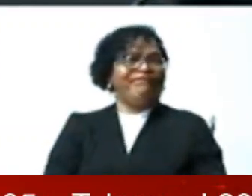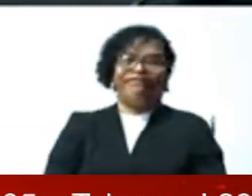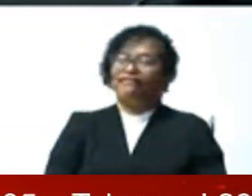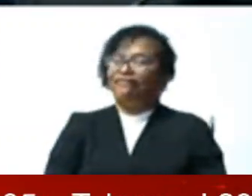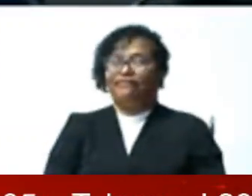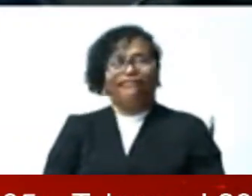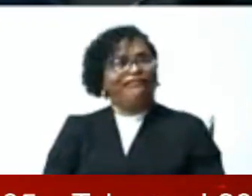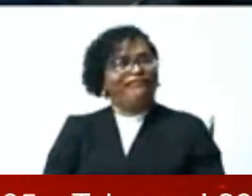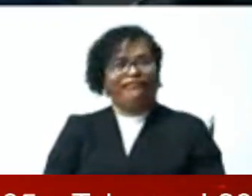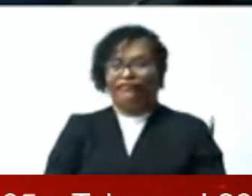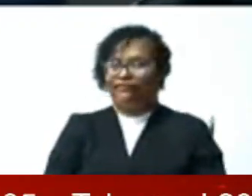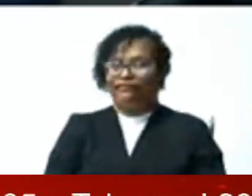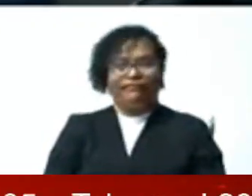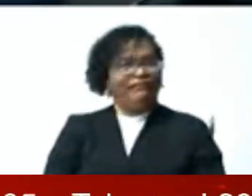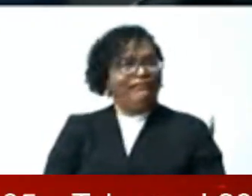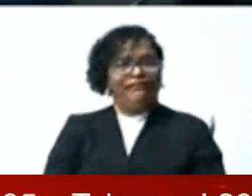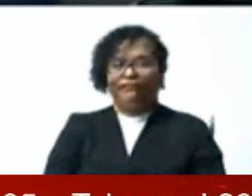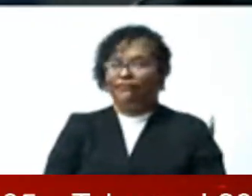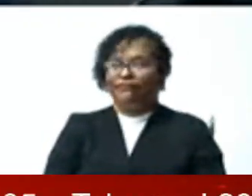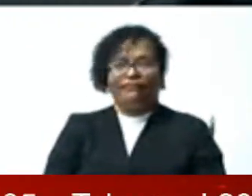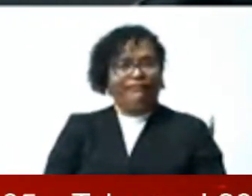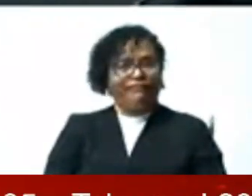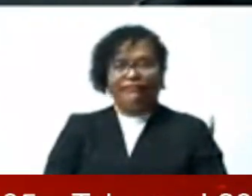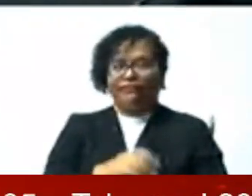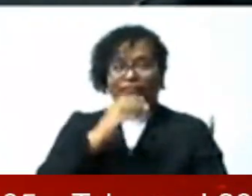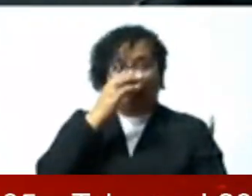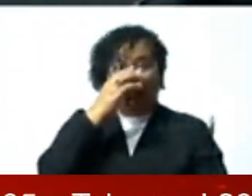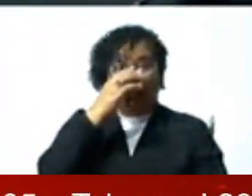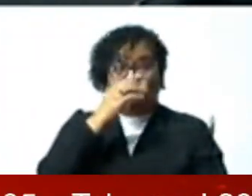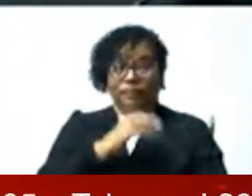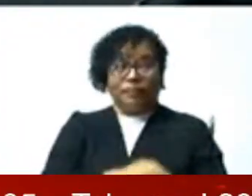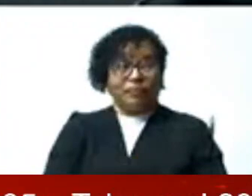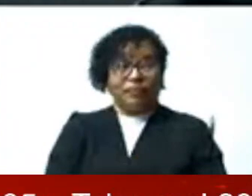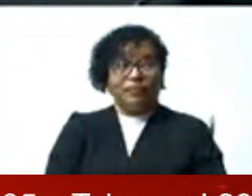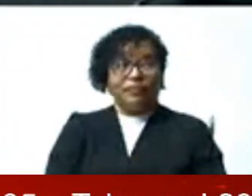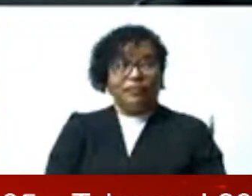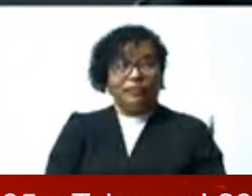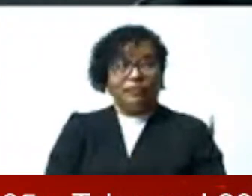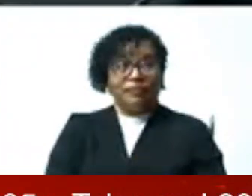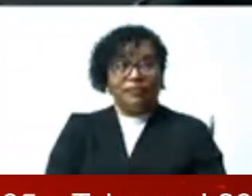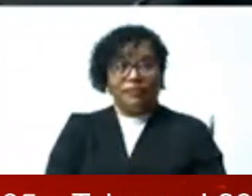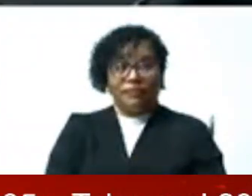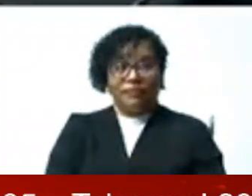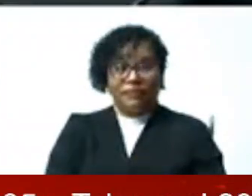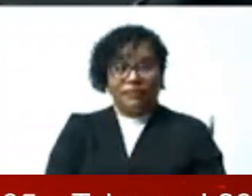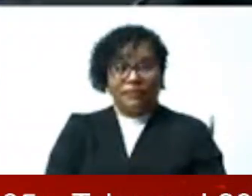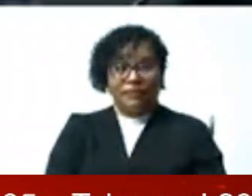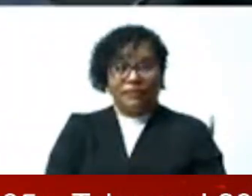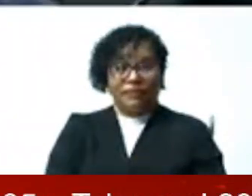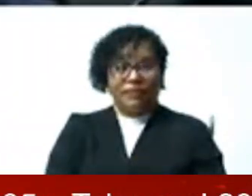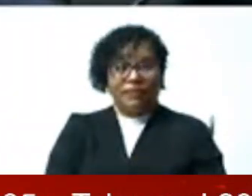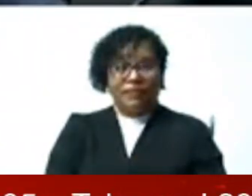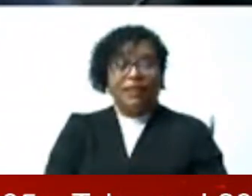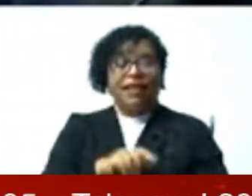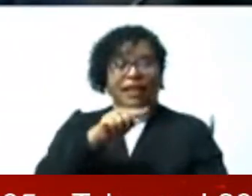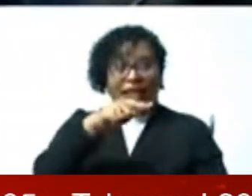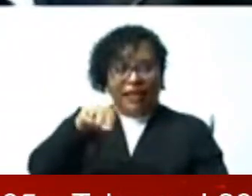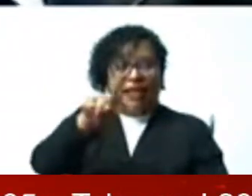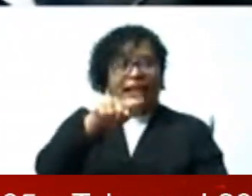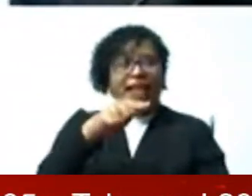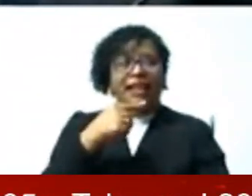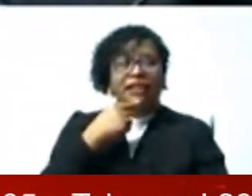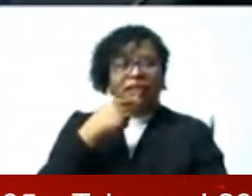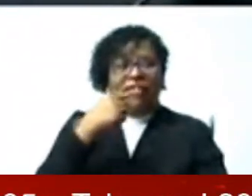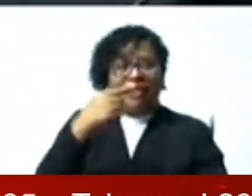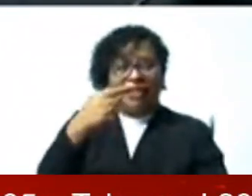es porque nosotros dejamos un país estable y con una generación que estos 600 millones